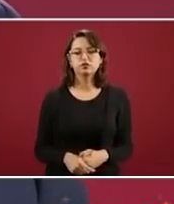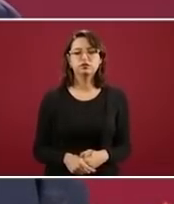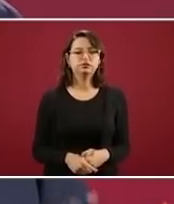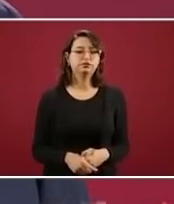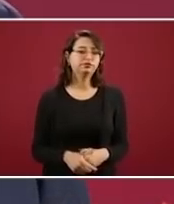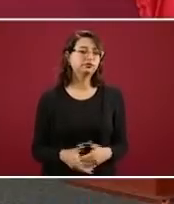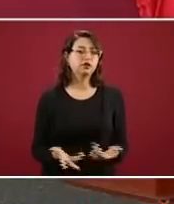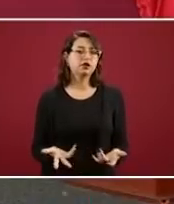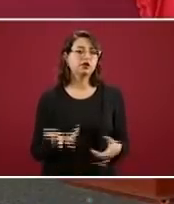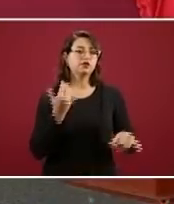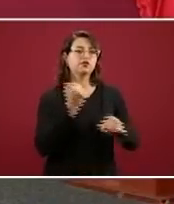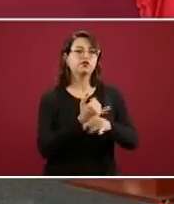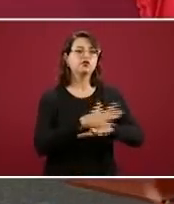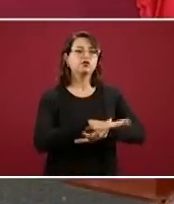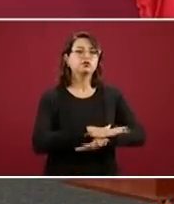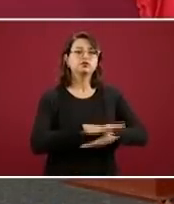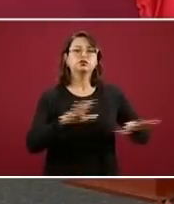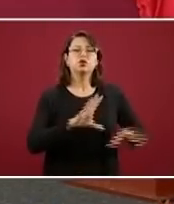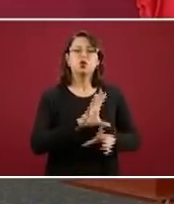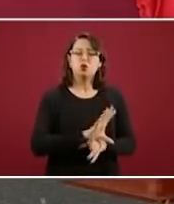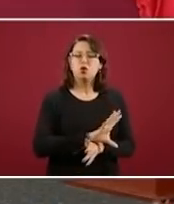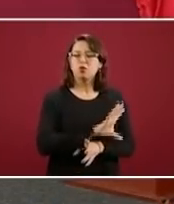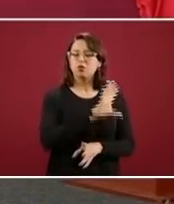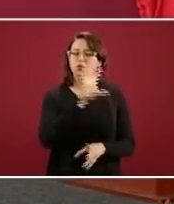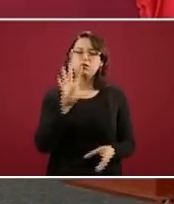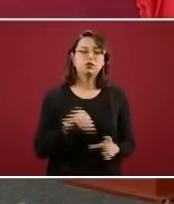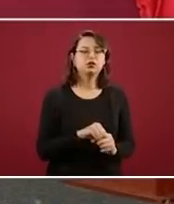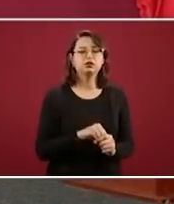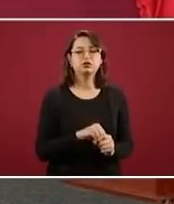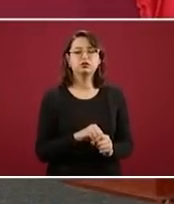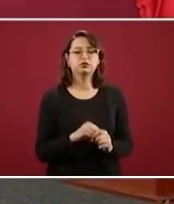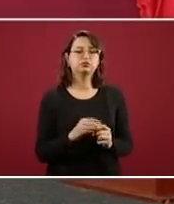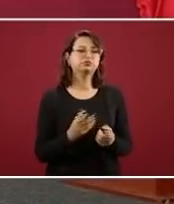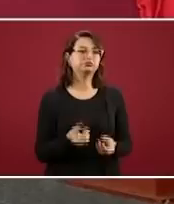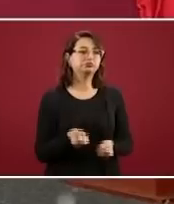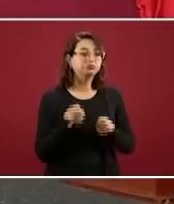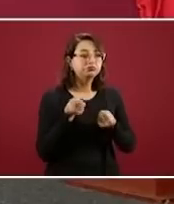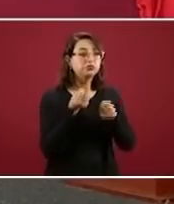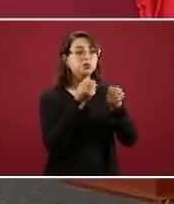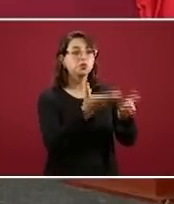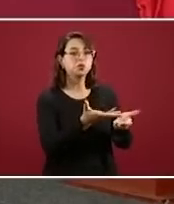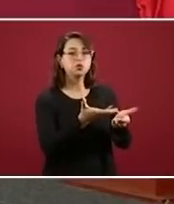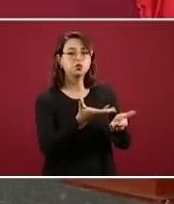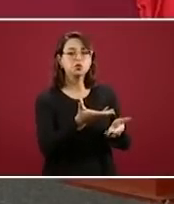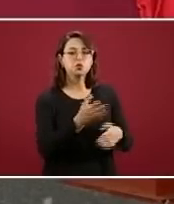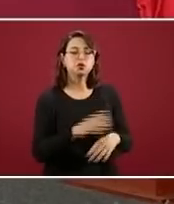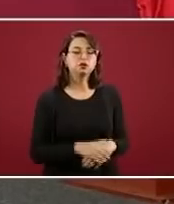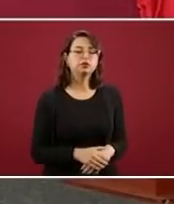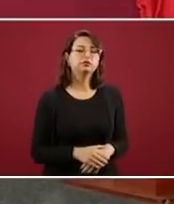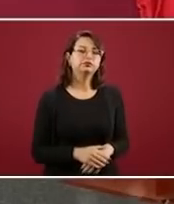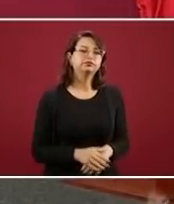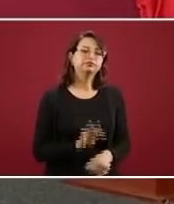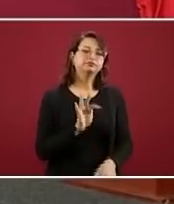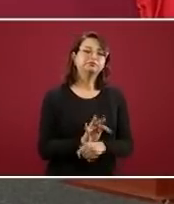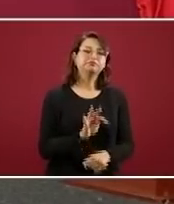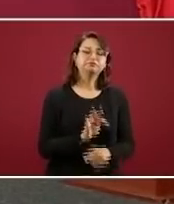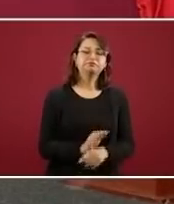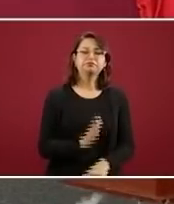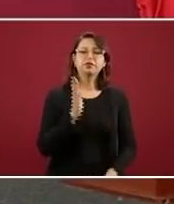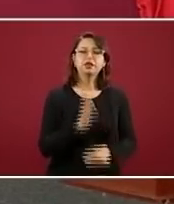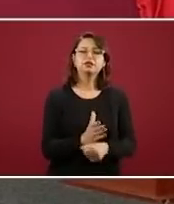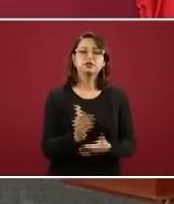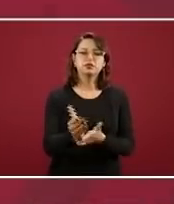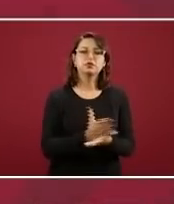informando sobre lo qué y sucedió en este caso de garcía luna